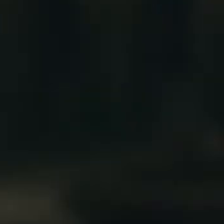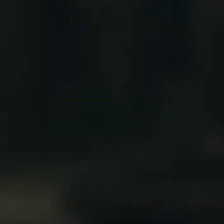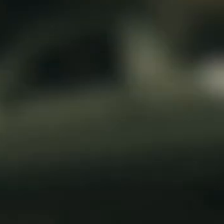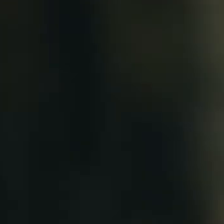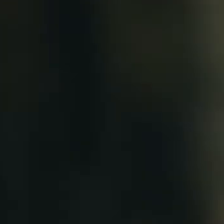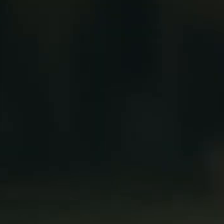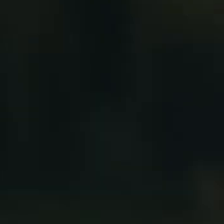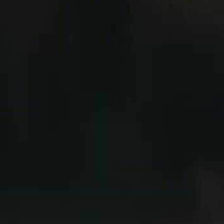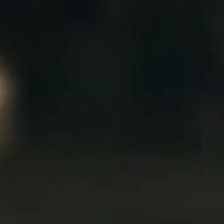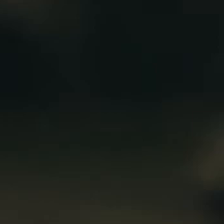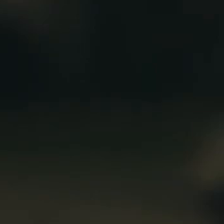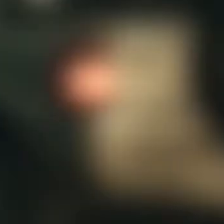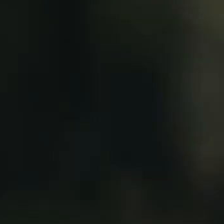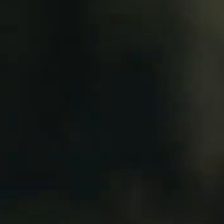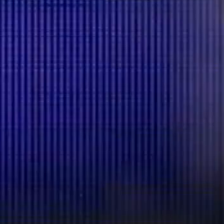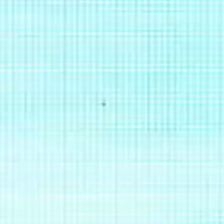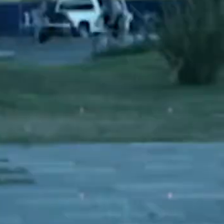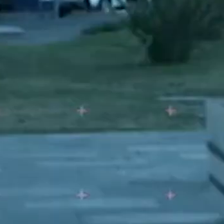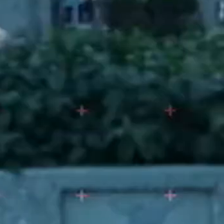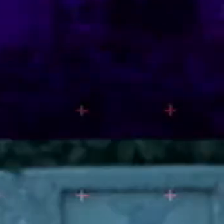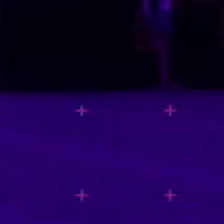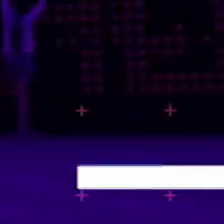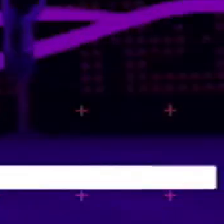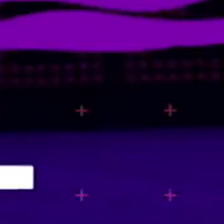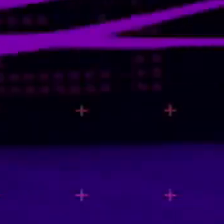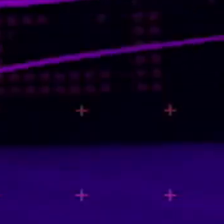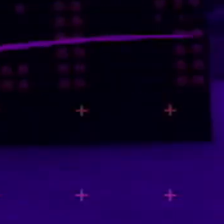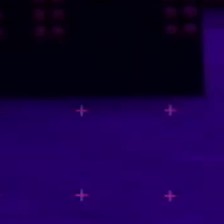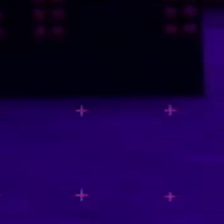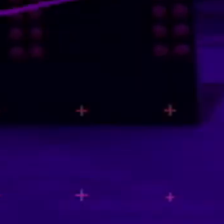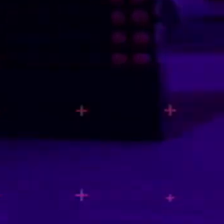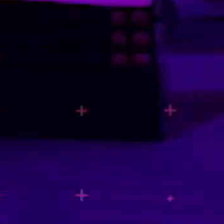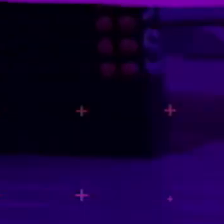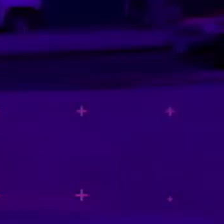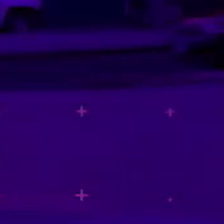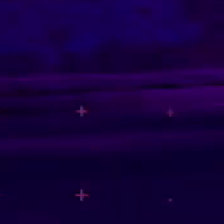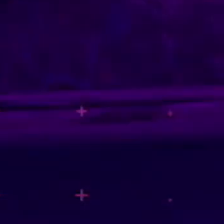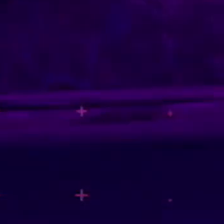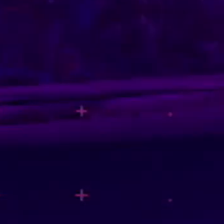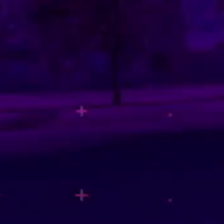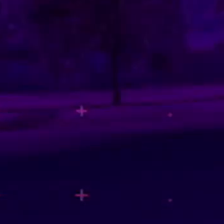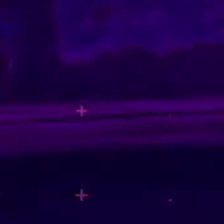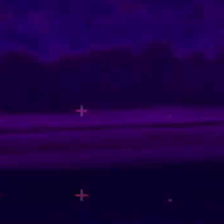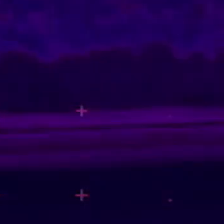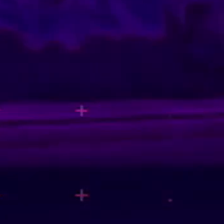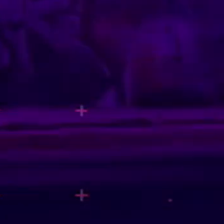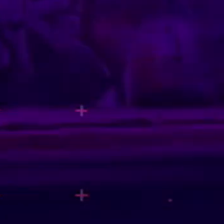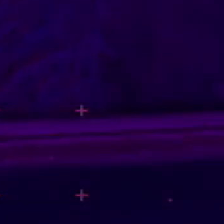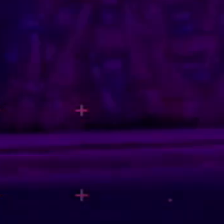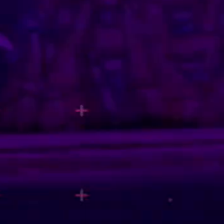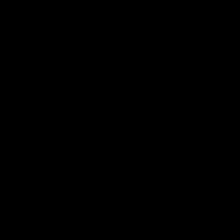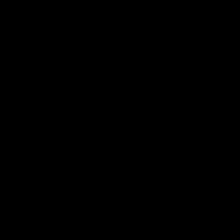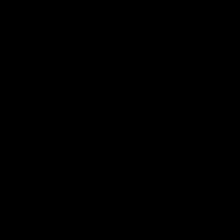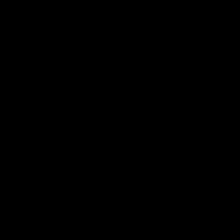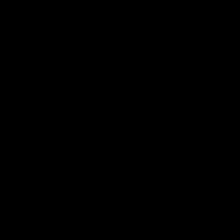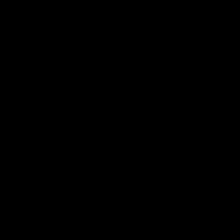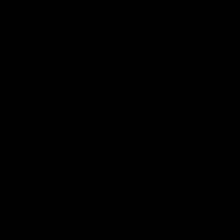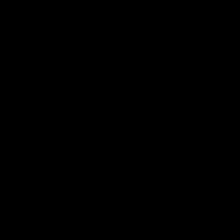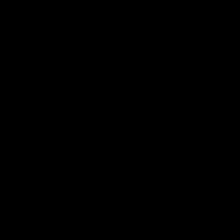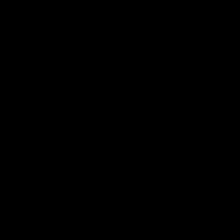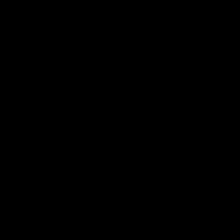con los viernes a las 9:30 de la noche, aquí en 13, Costa Rica